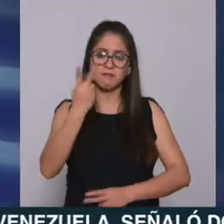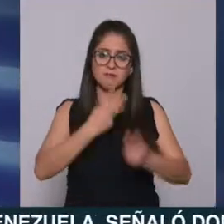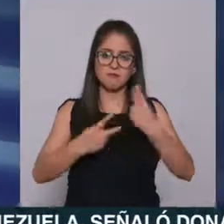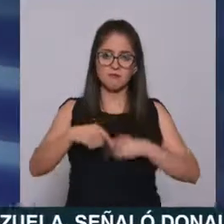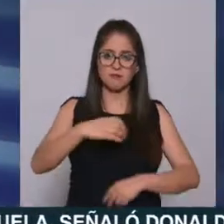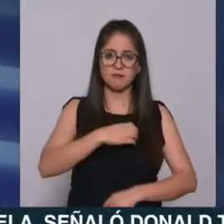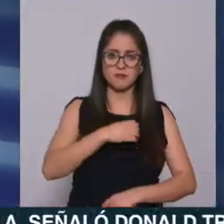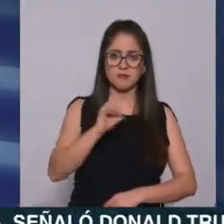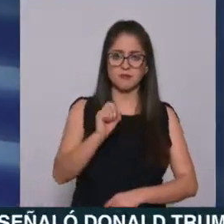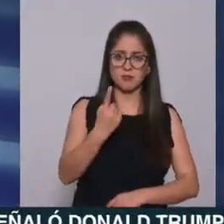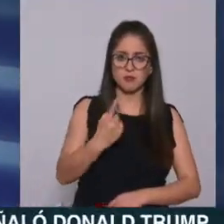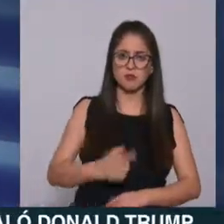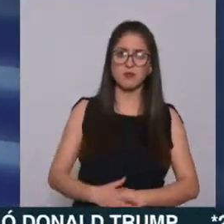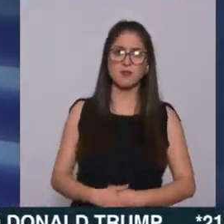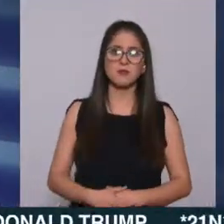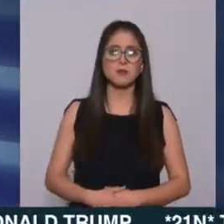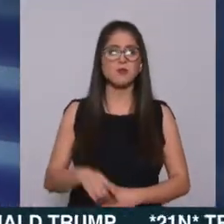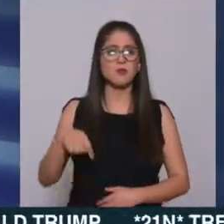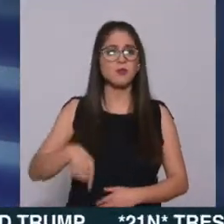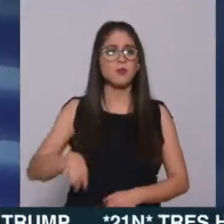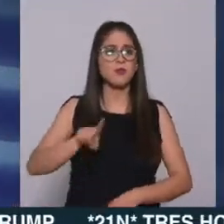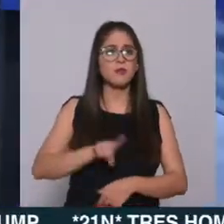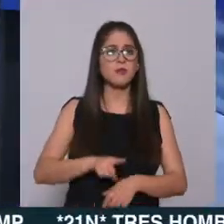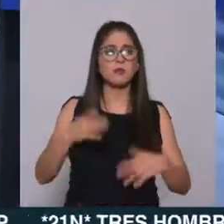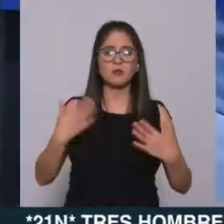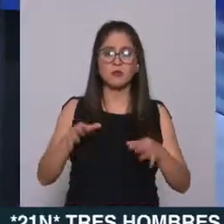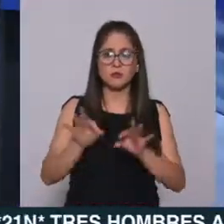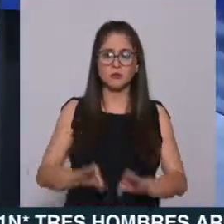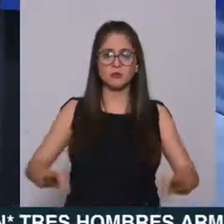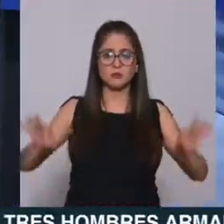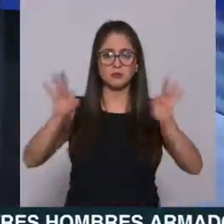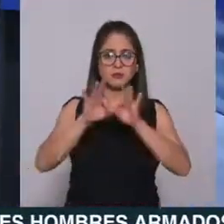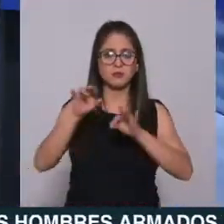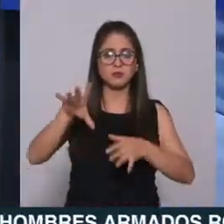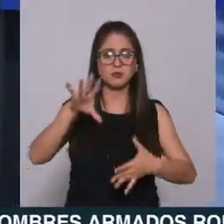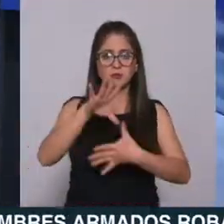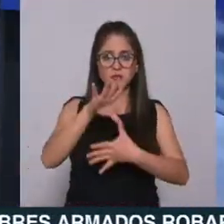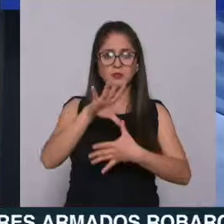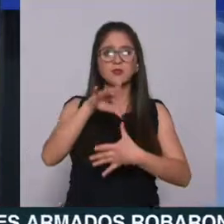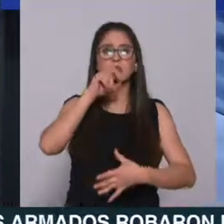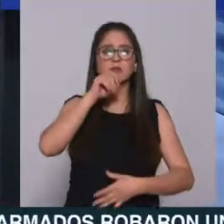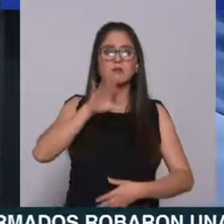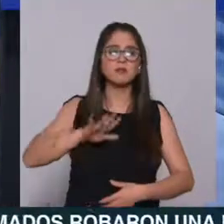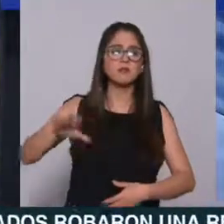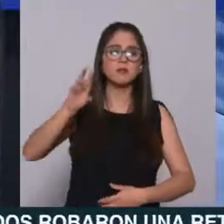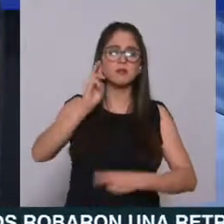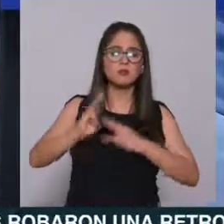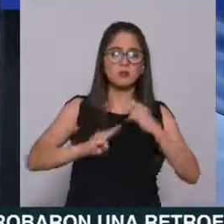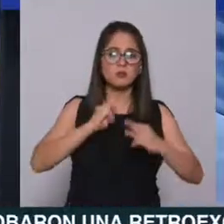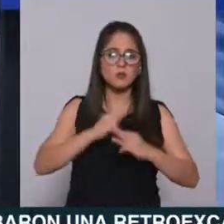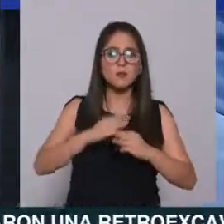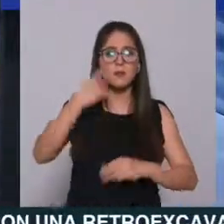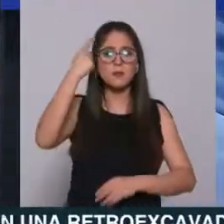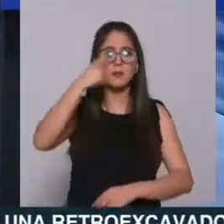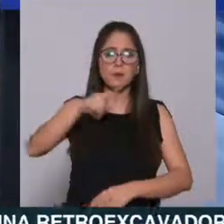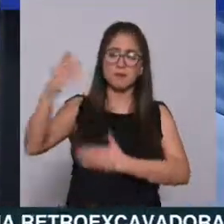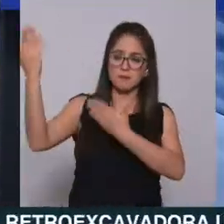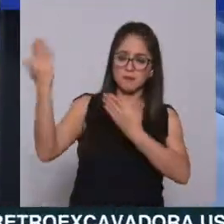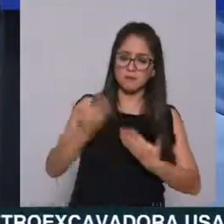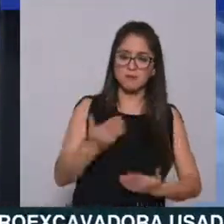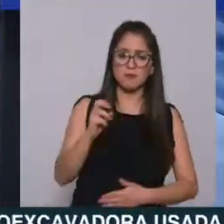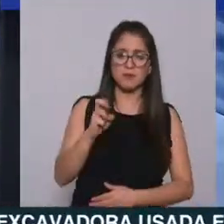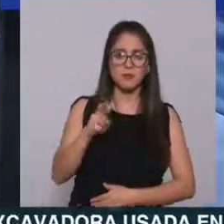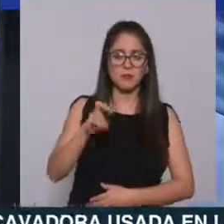Buenas noches. Bienvenido. Es un día histórico, sin duda alguna, en América, en todo el mundo. Y maestro, con respecto al asilo de Evo Morales, pues para que haya un asilo